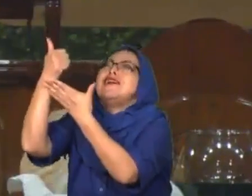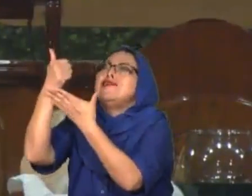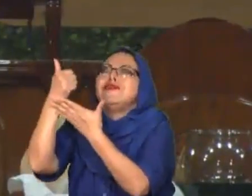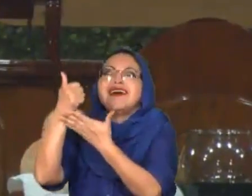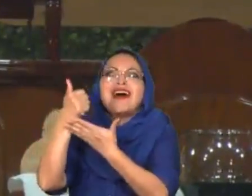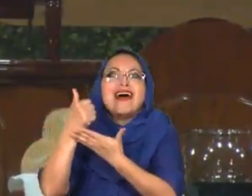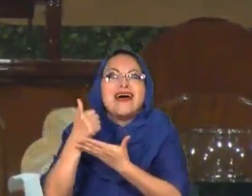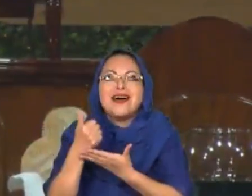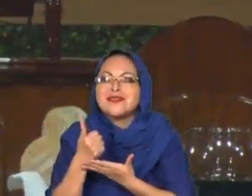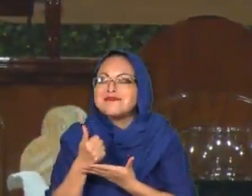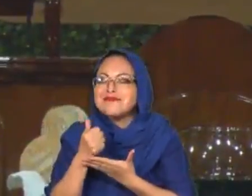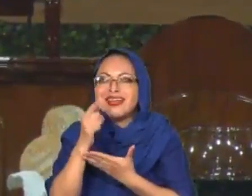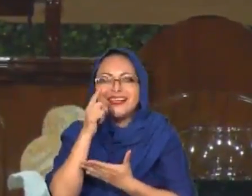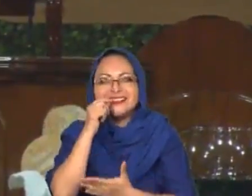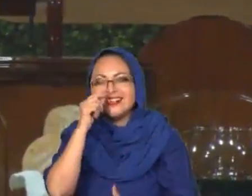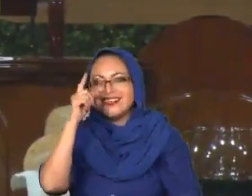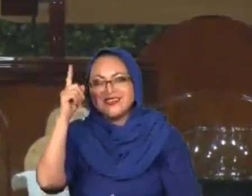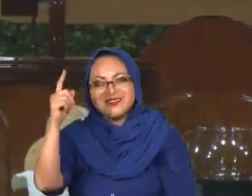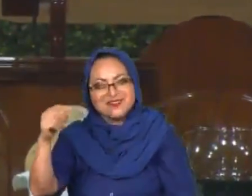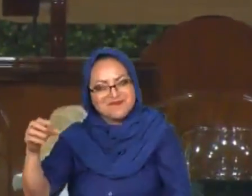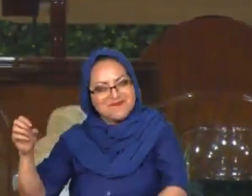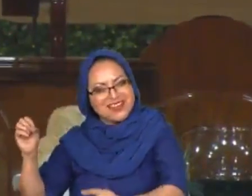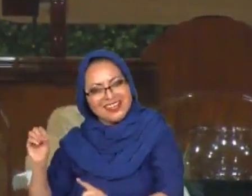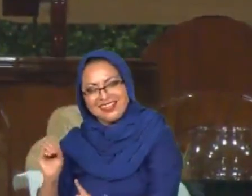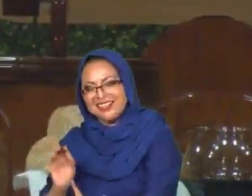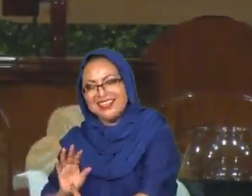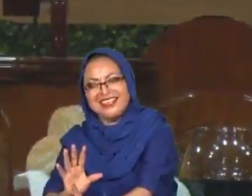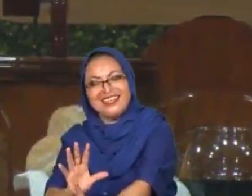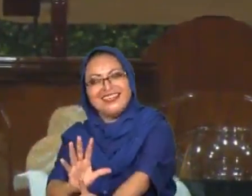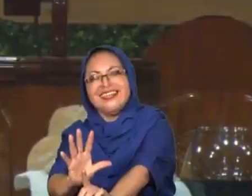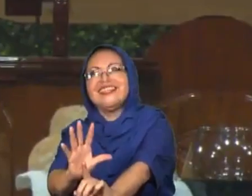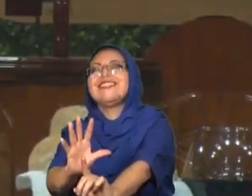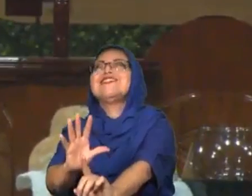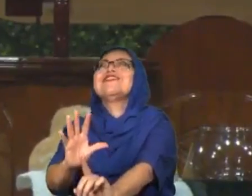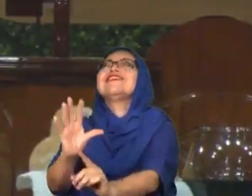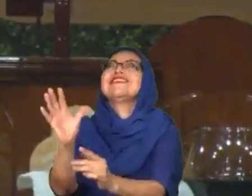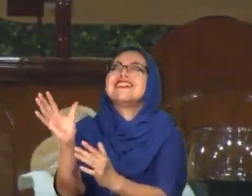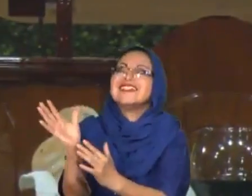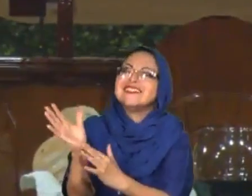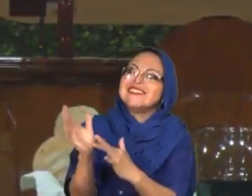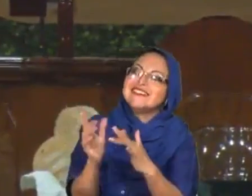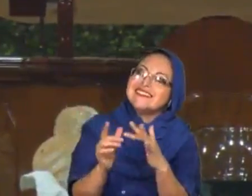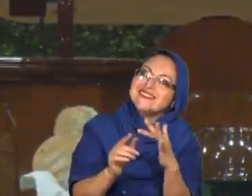bendito, bendito, bendito Señor.